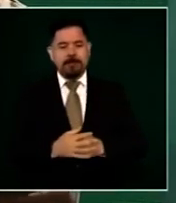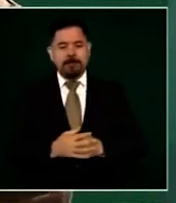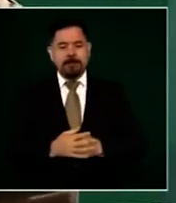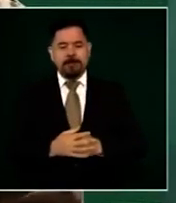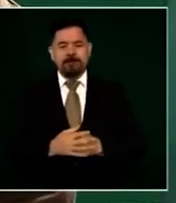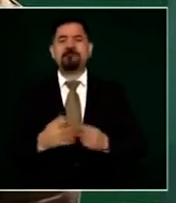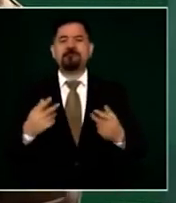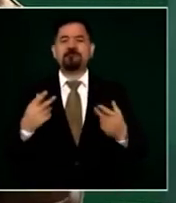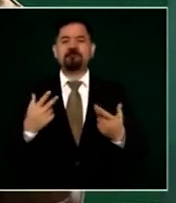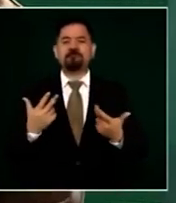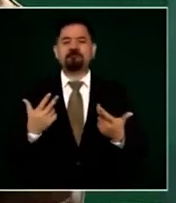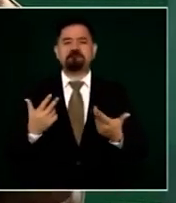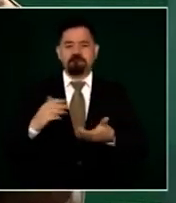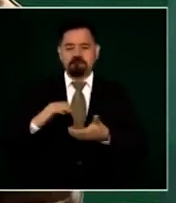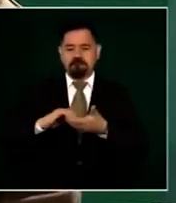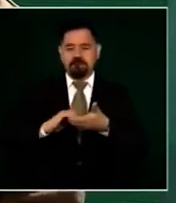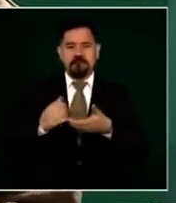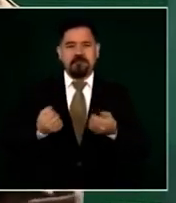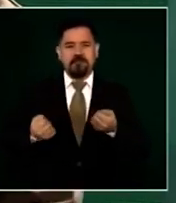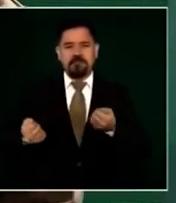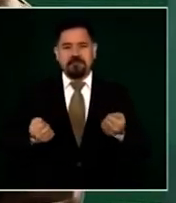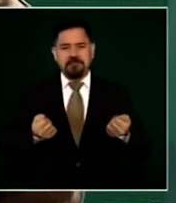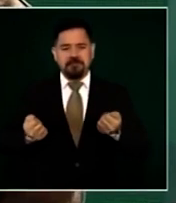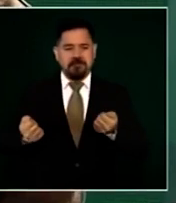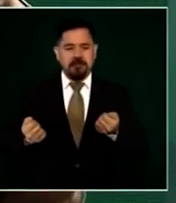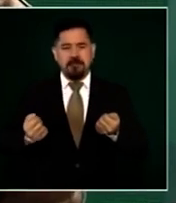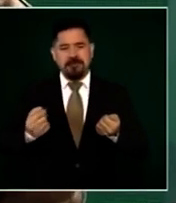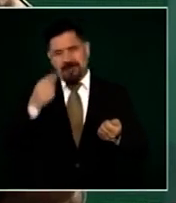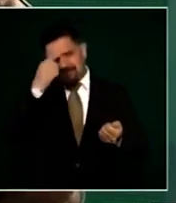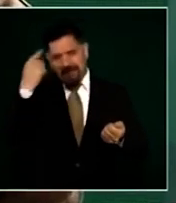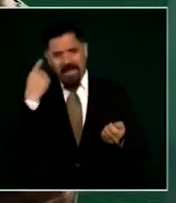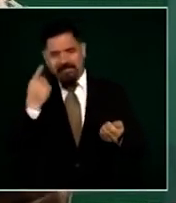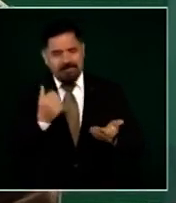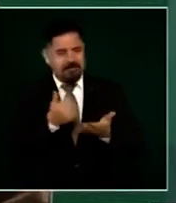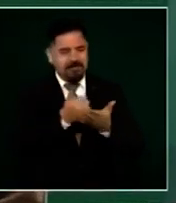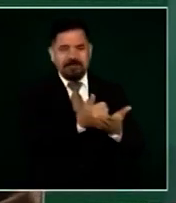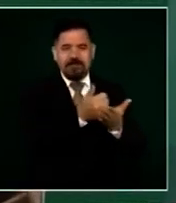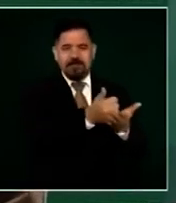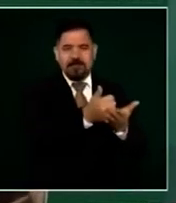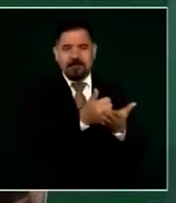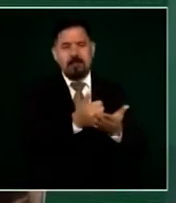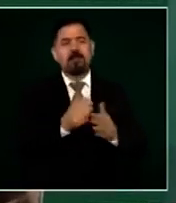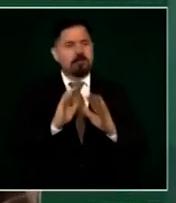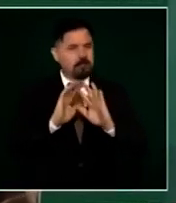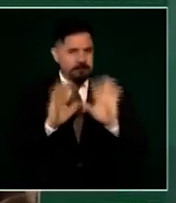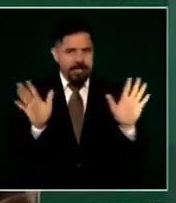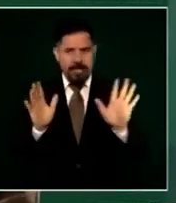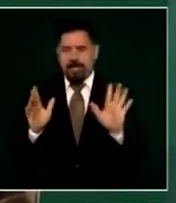el transporte, todo esto de acuerdo con las autoridades